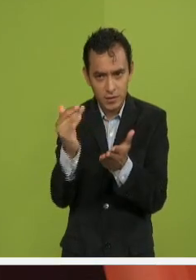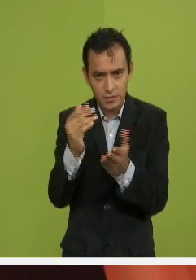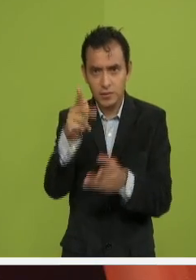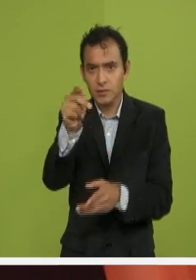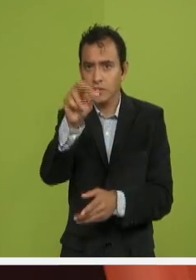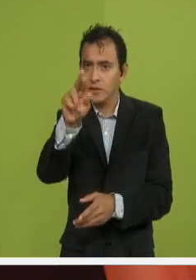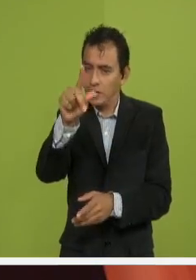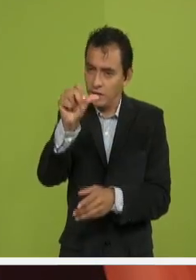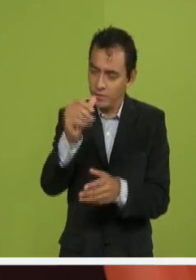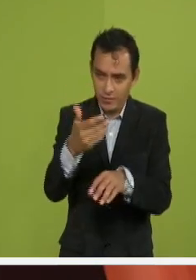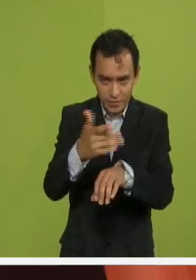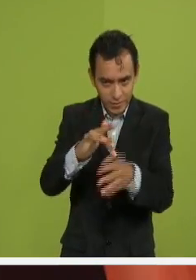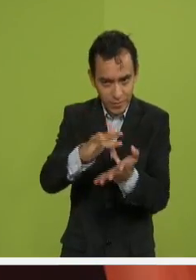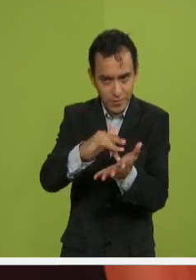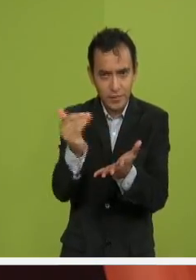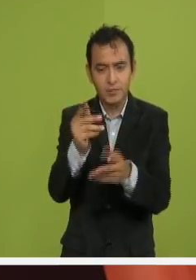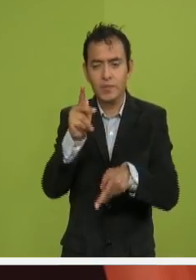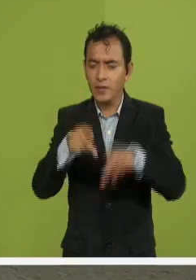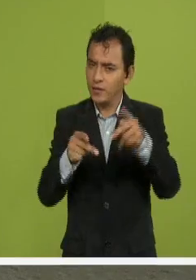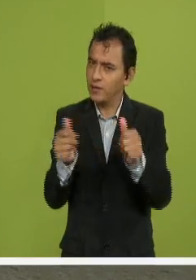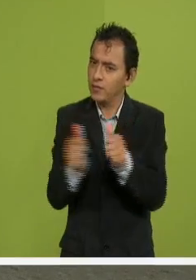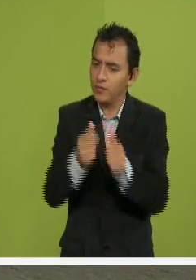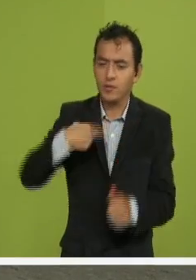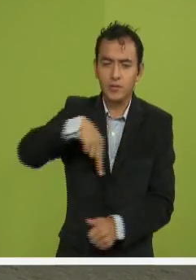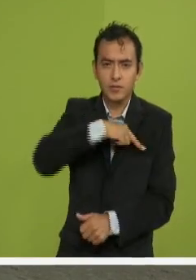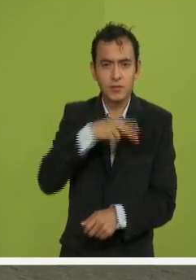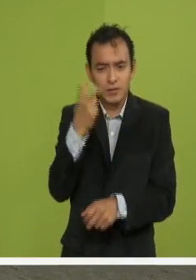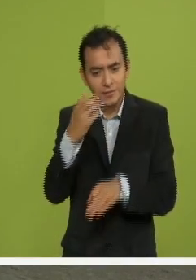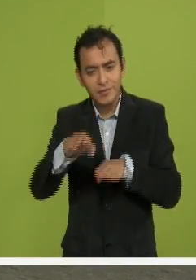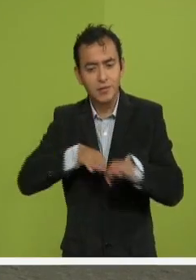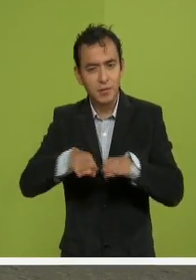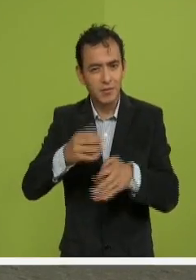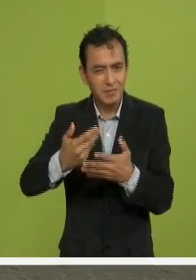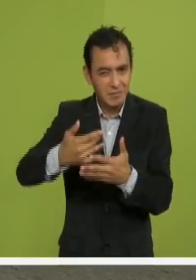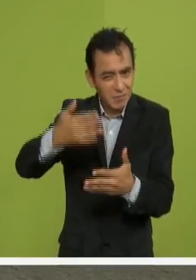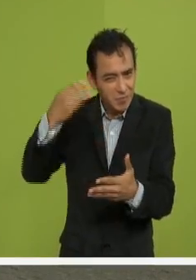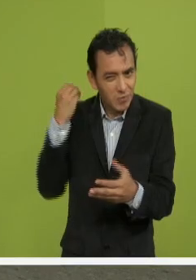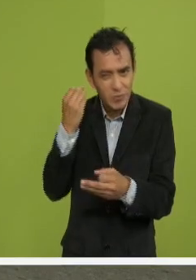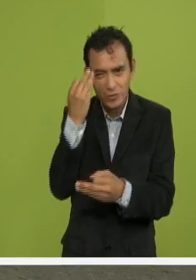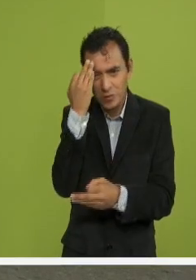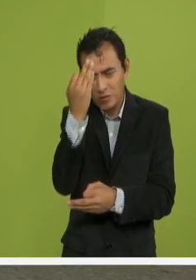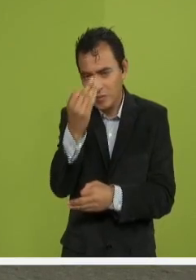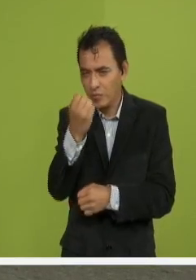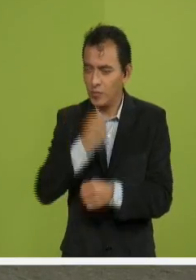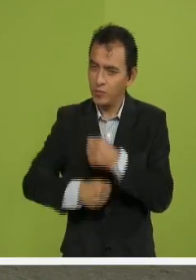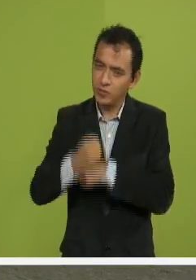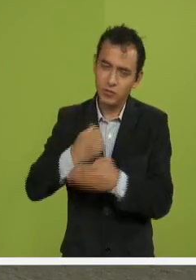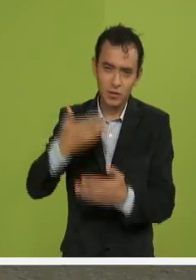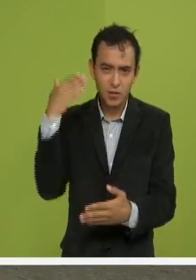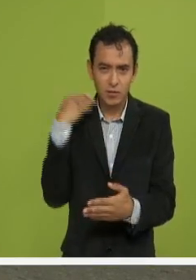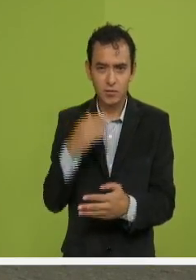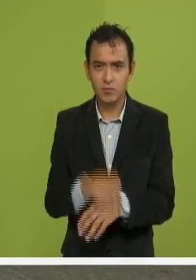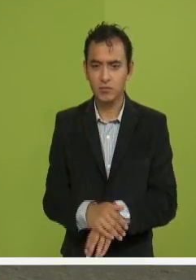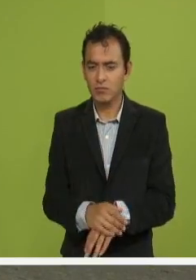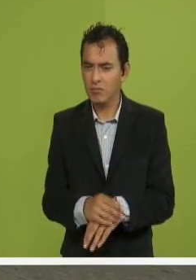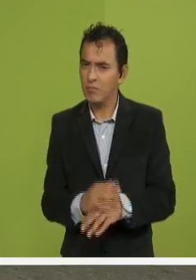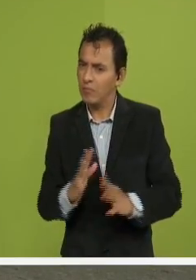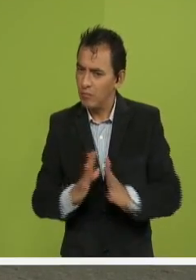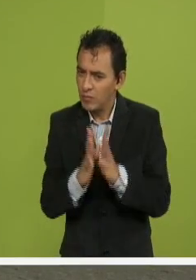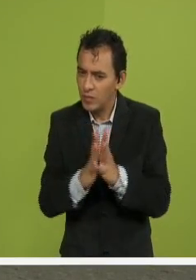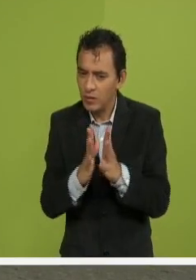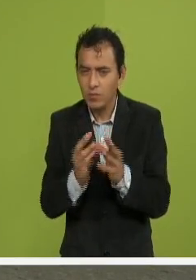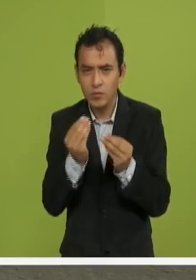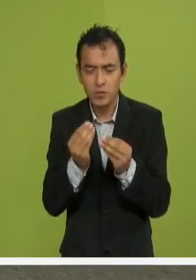por venir y gracias por platicar con nosotros, con este trabajo que tú has hecho a lo largo de mucho tiempo, de muchos años, acerca, involucrado mucho con la